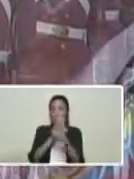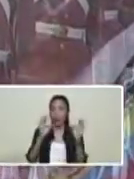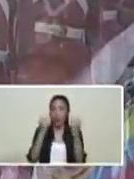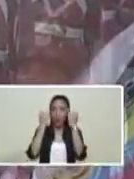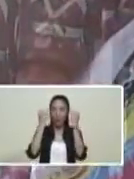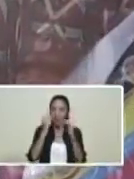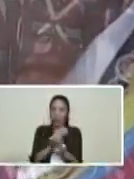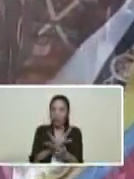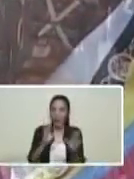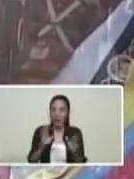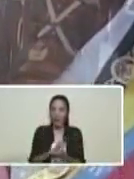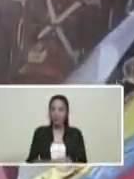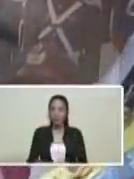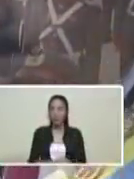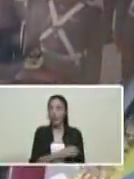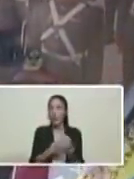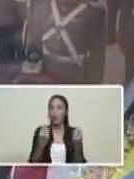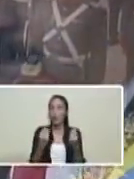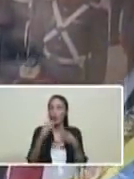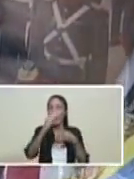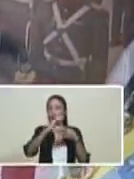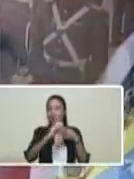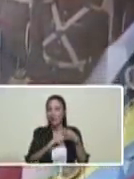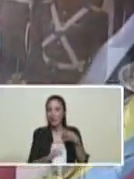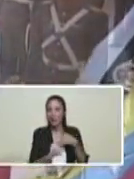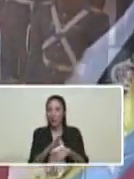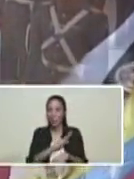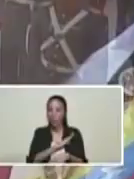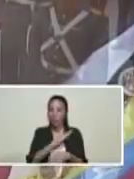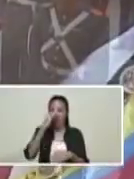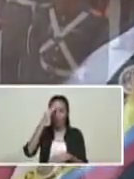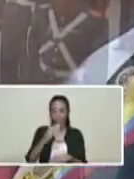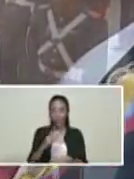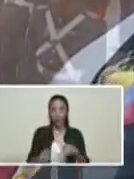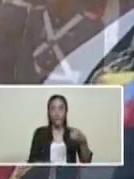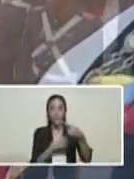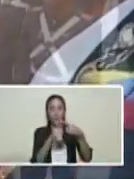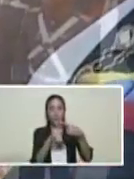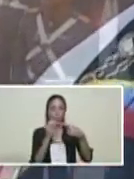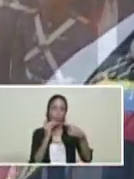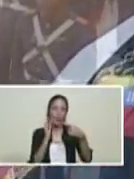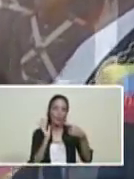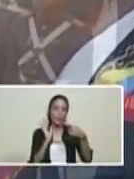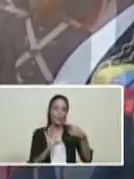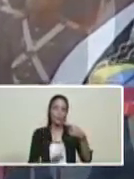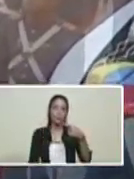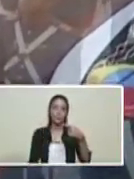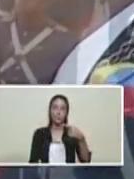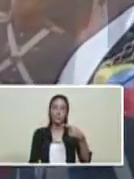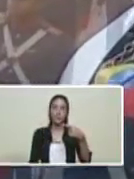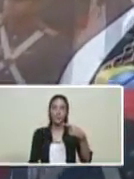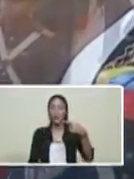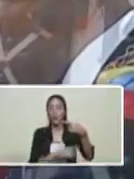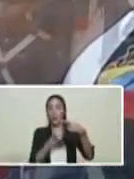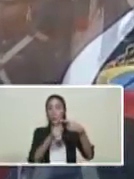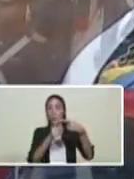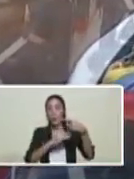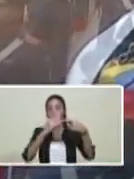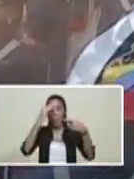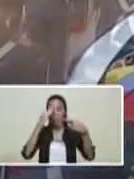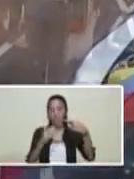en su caracterización en primer lugar es una fuerza armada